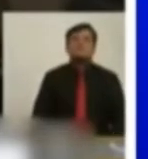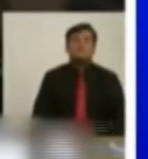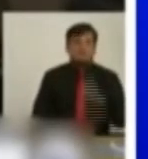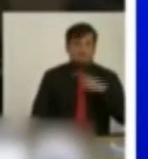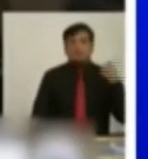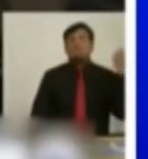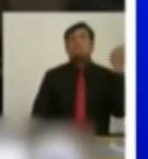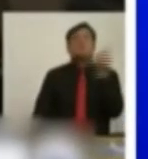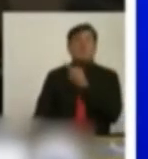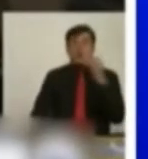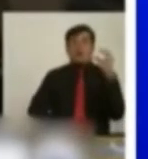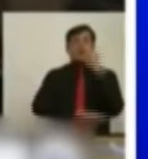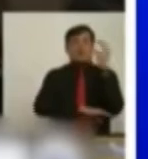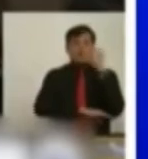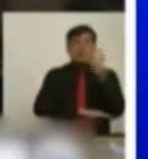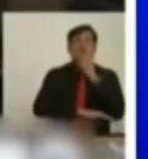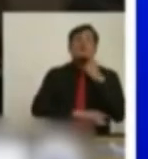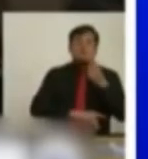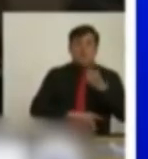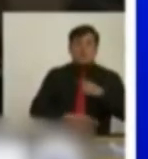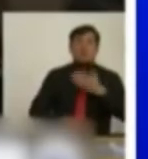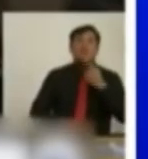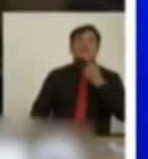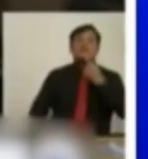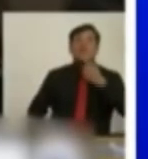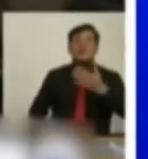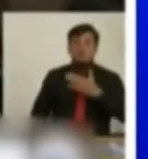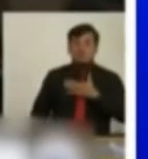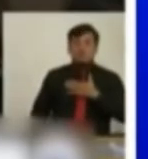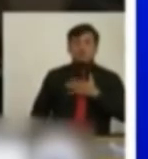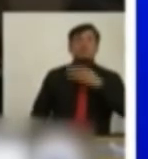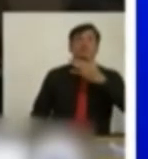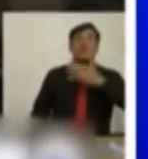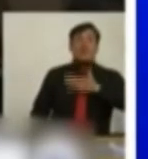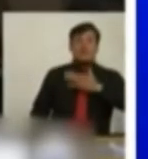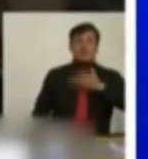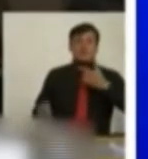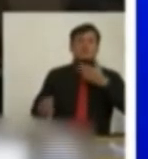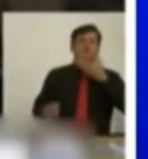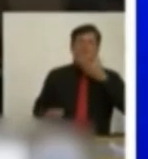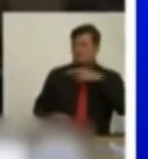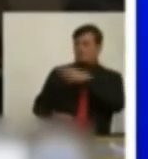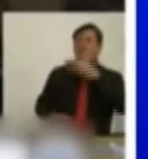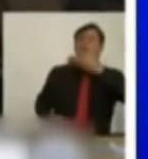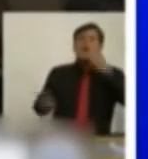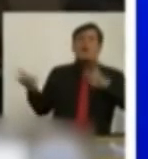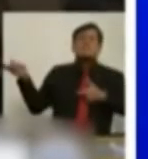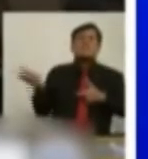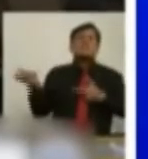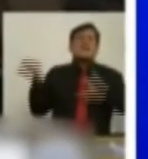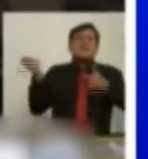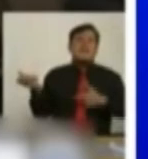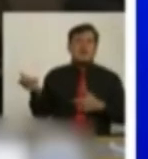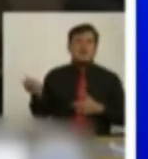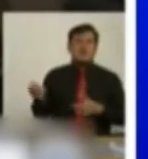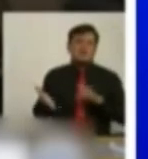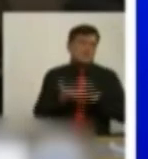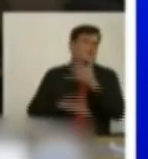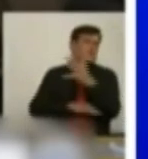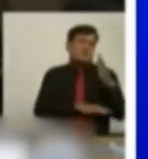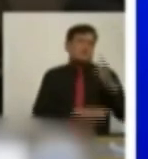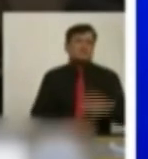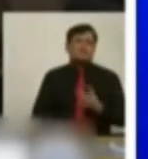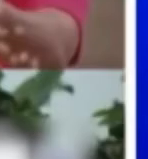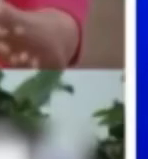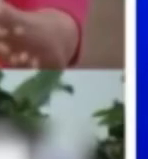Márquez y Gustavo Petro representan una ruptura con la historia de Colombia, por eso es la elección más